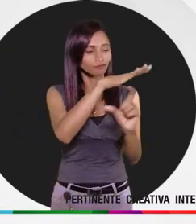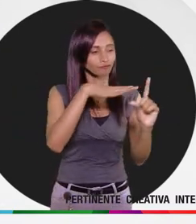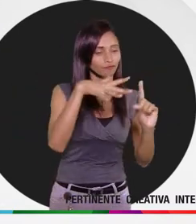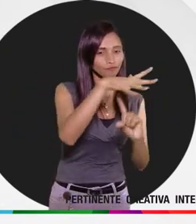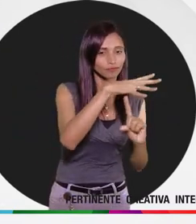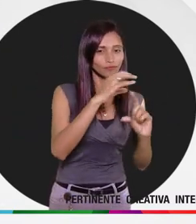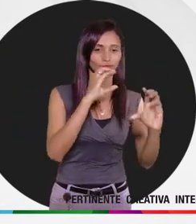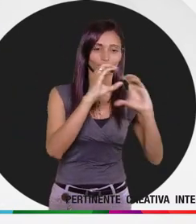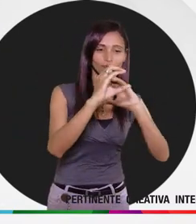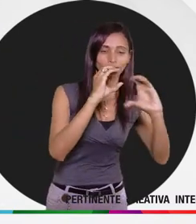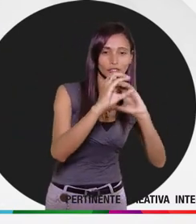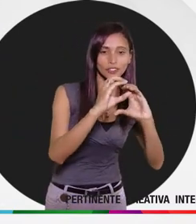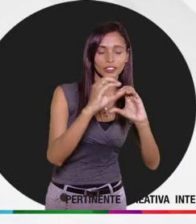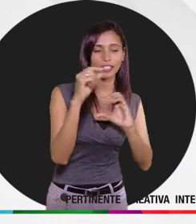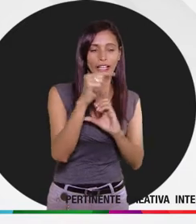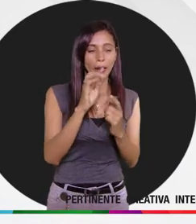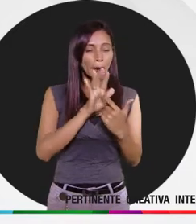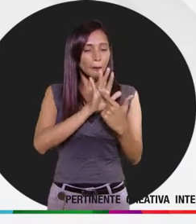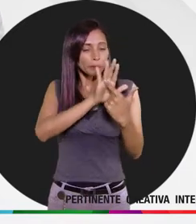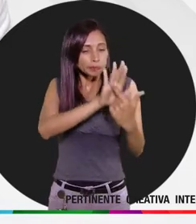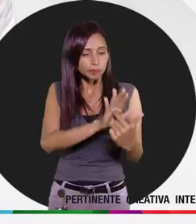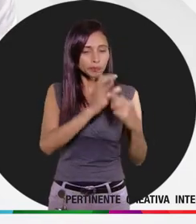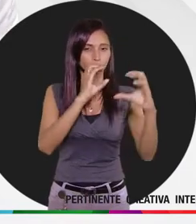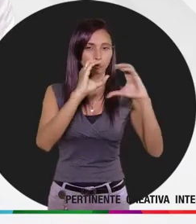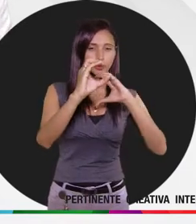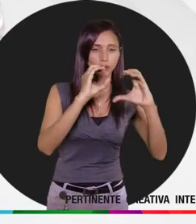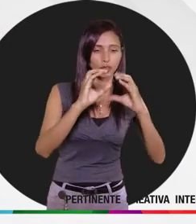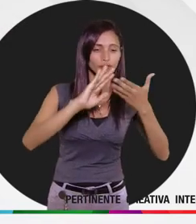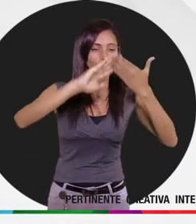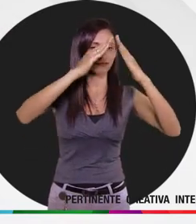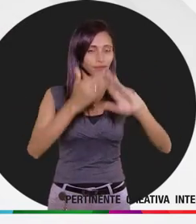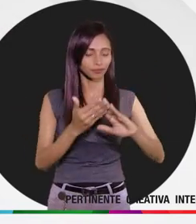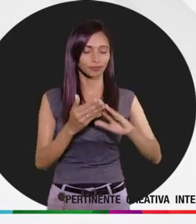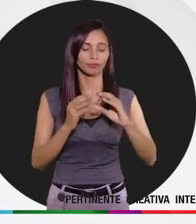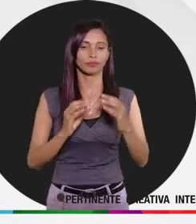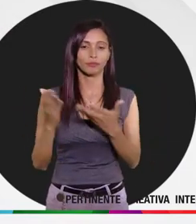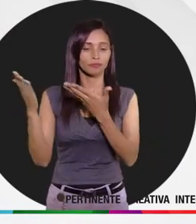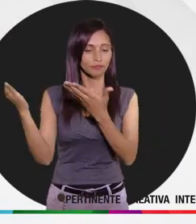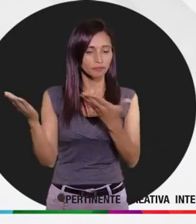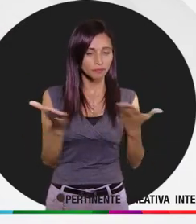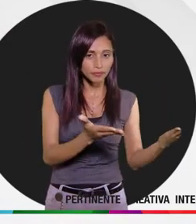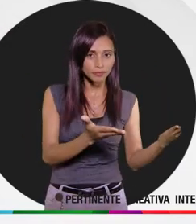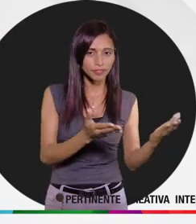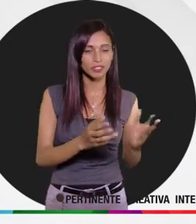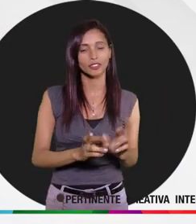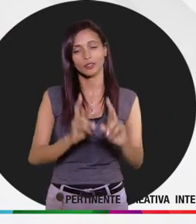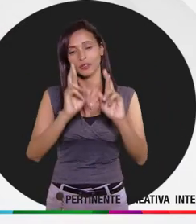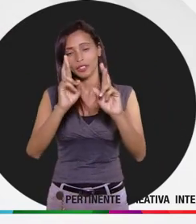también ubicar otros contextos a partir de los símbolos y representaciones que se manejan en los grupos